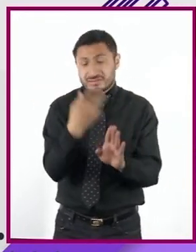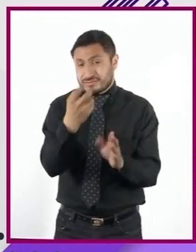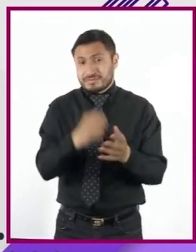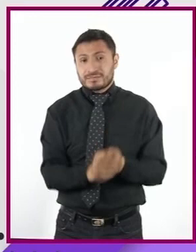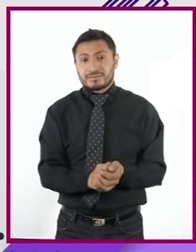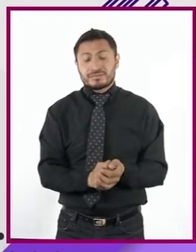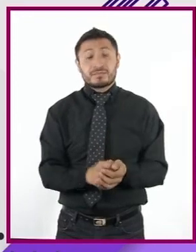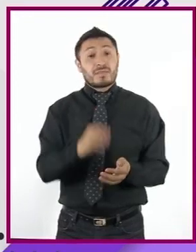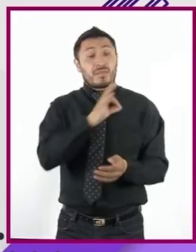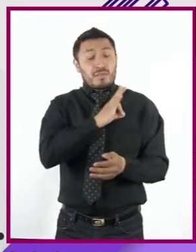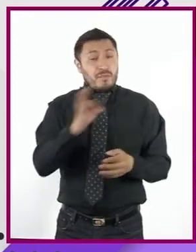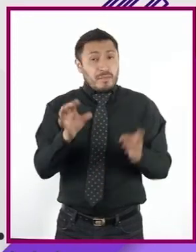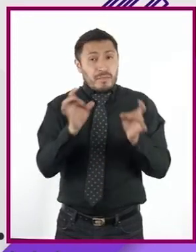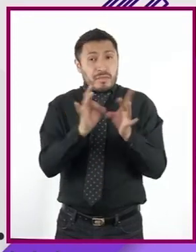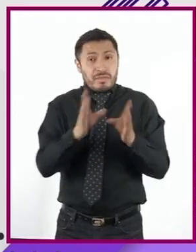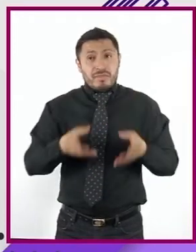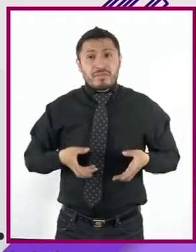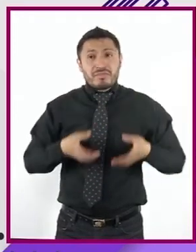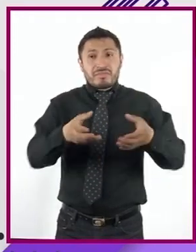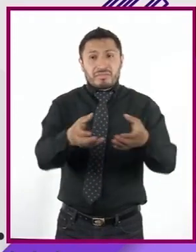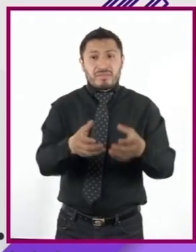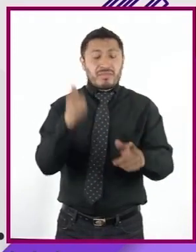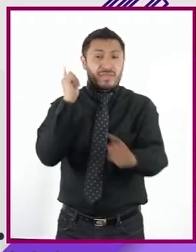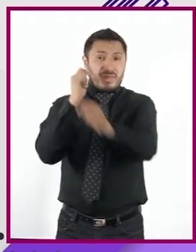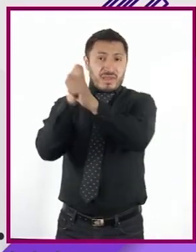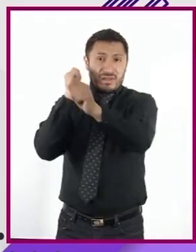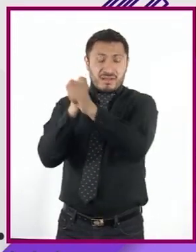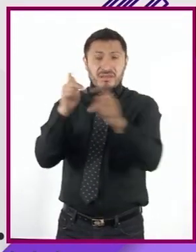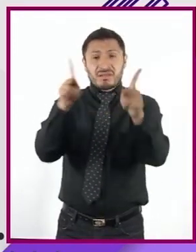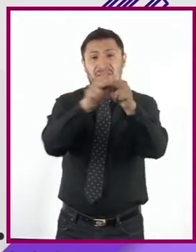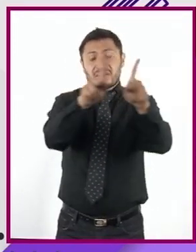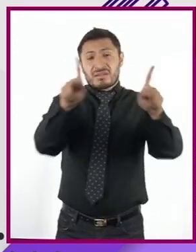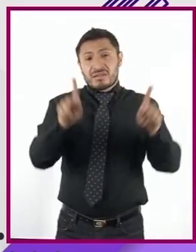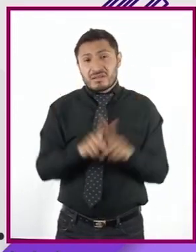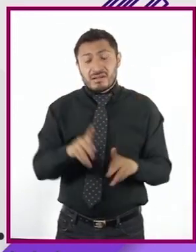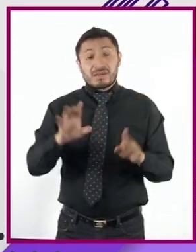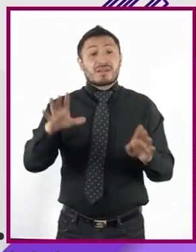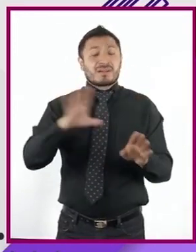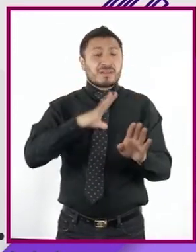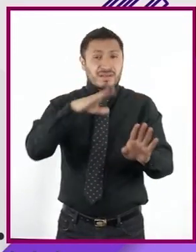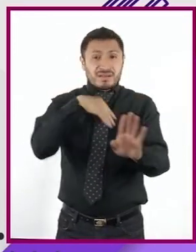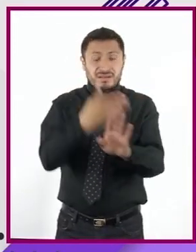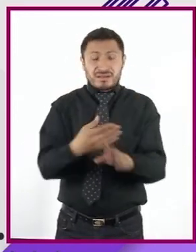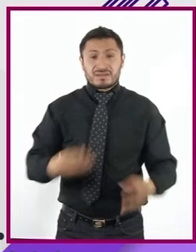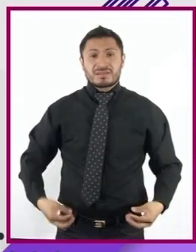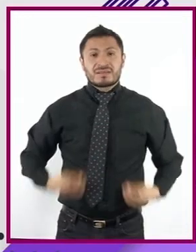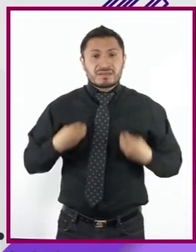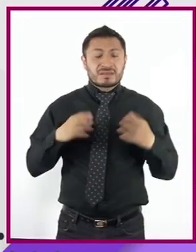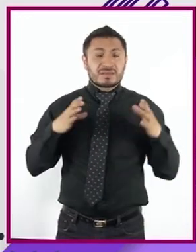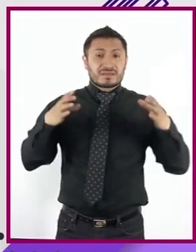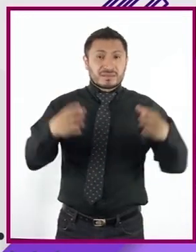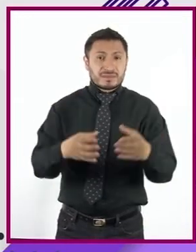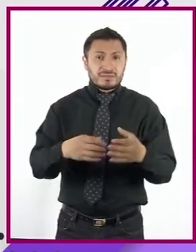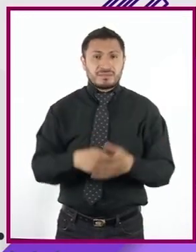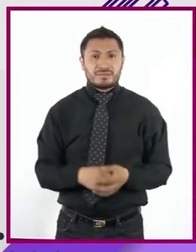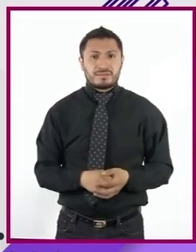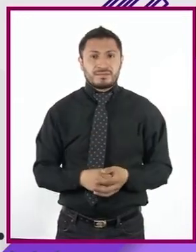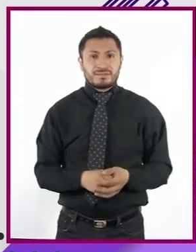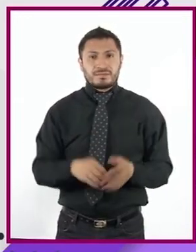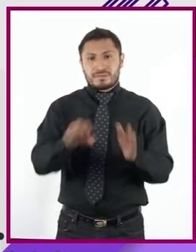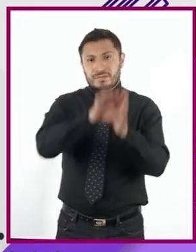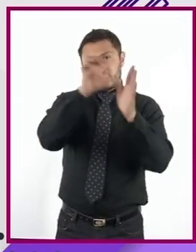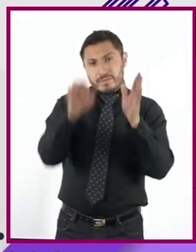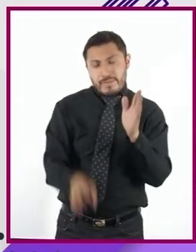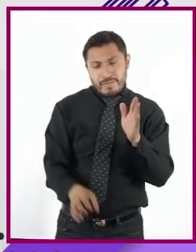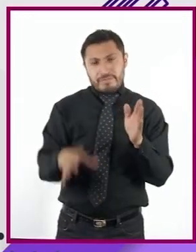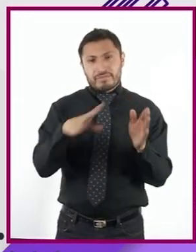pueden generar en las calles, transportes o plazas y afectan la vida en comunidad. Un